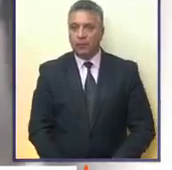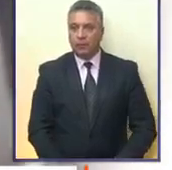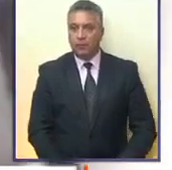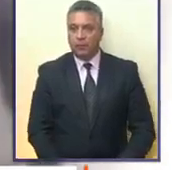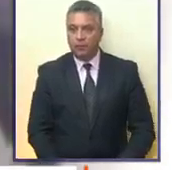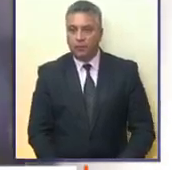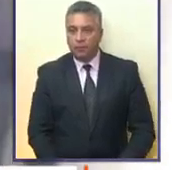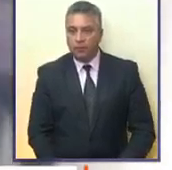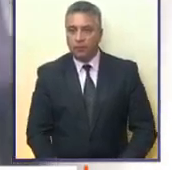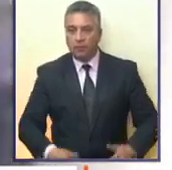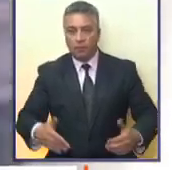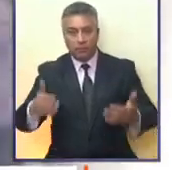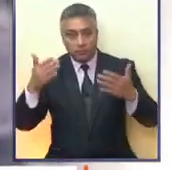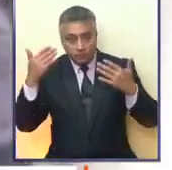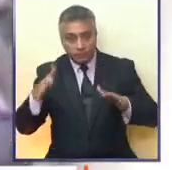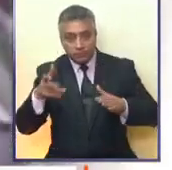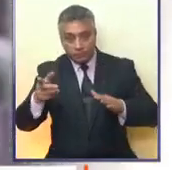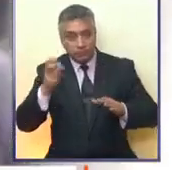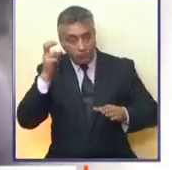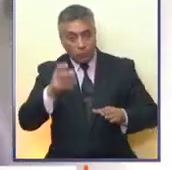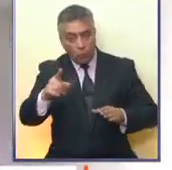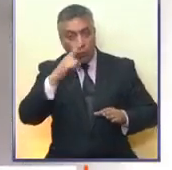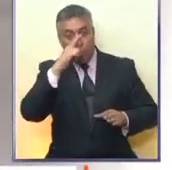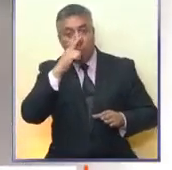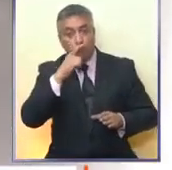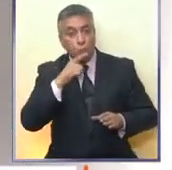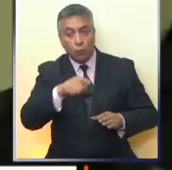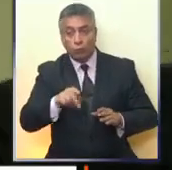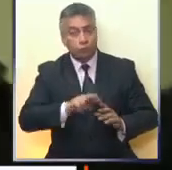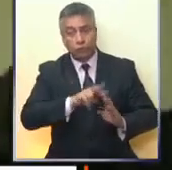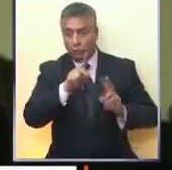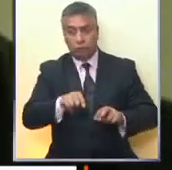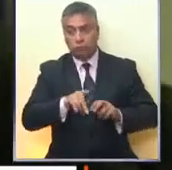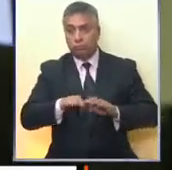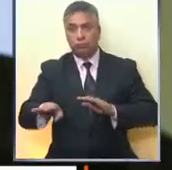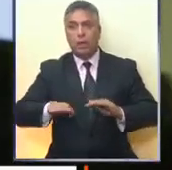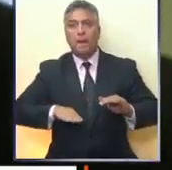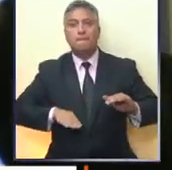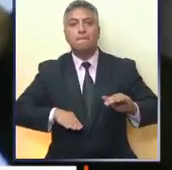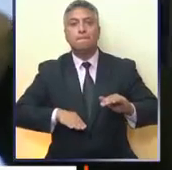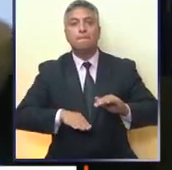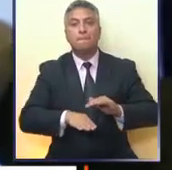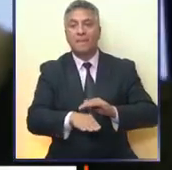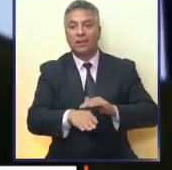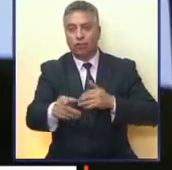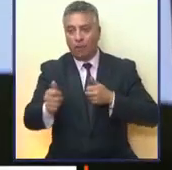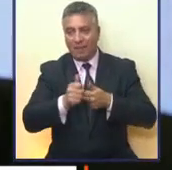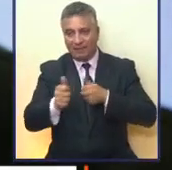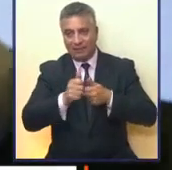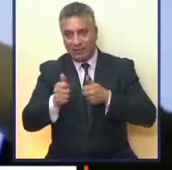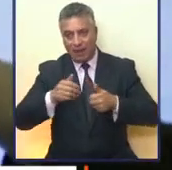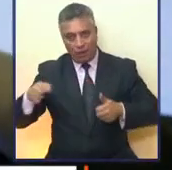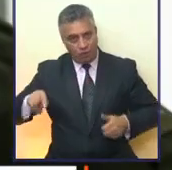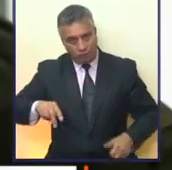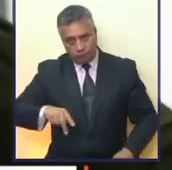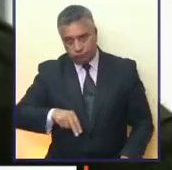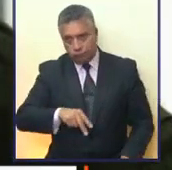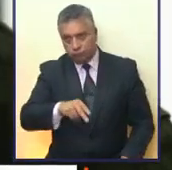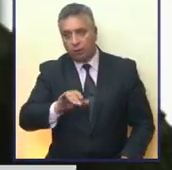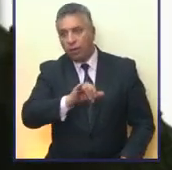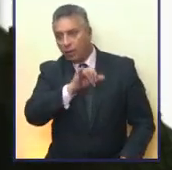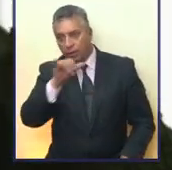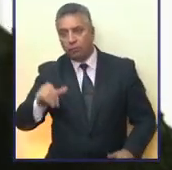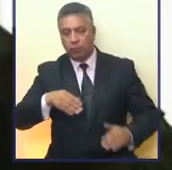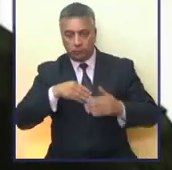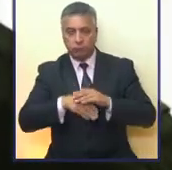Después de sustraerla desde el mismo museo, se van por el metro, que es el más cercano, y después la reducen, y